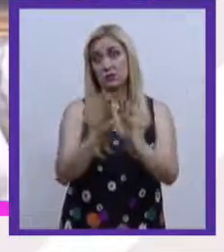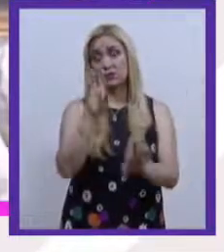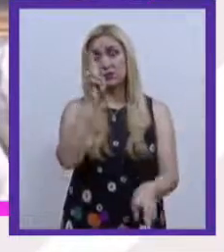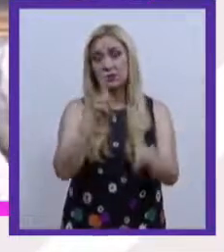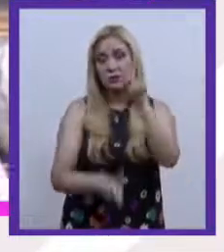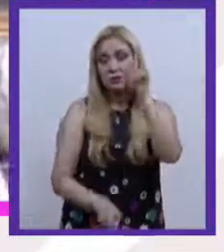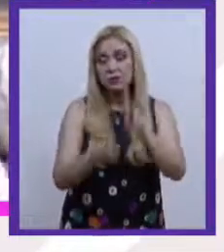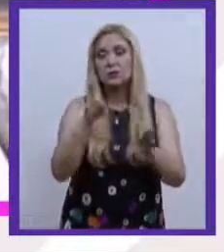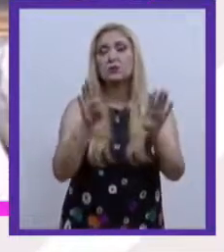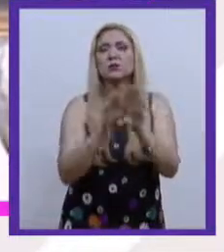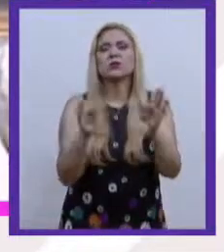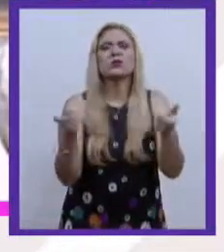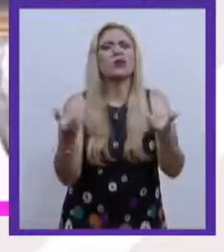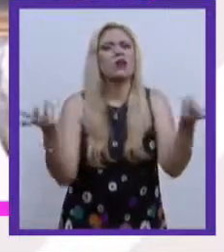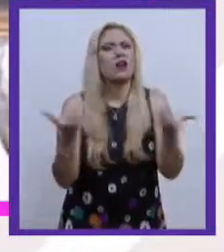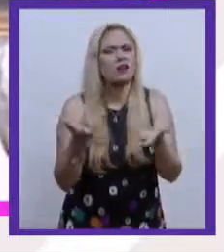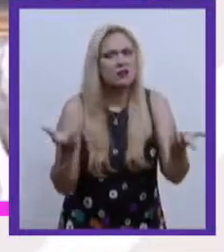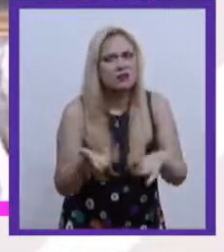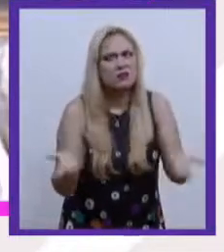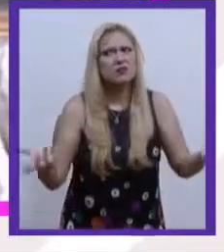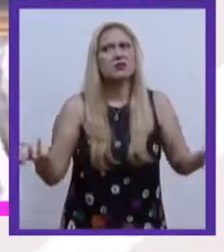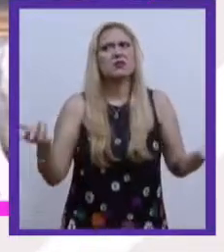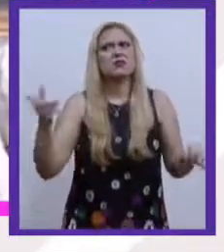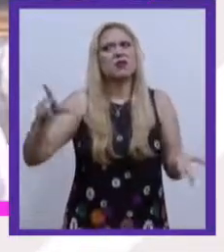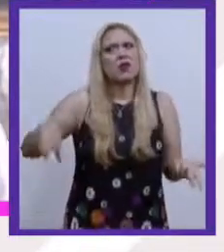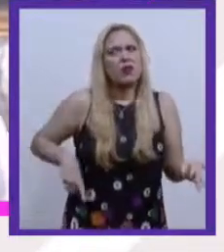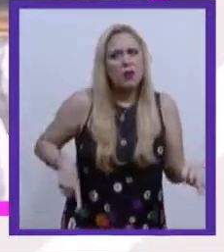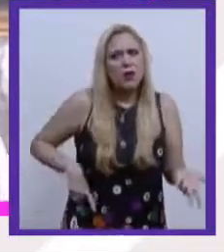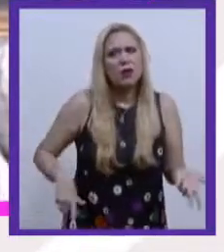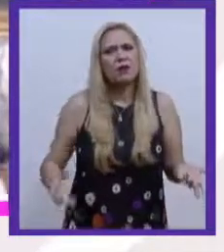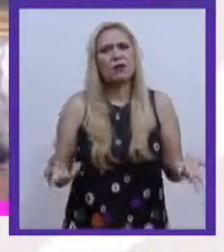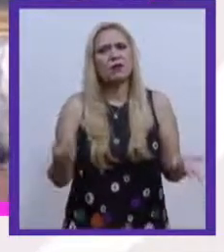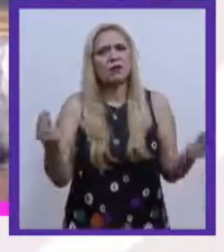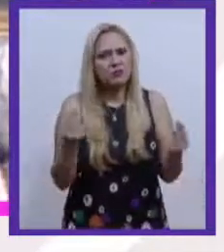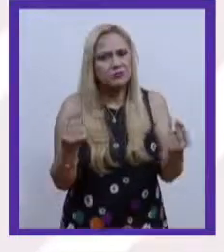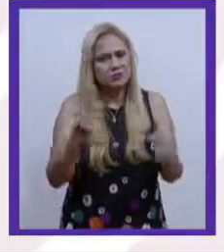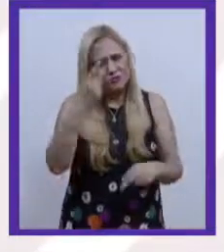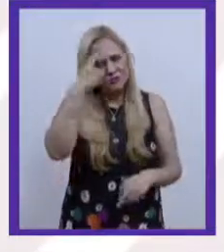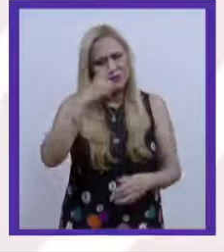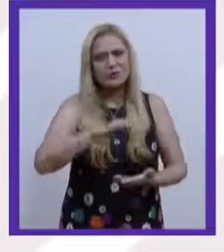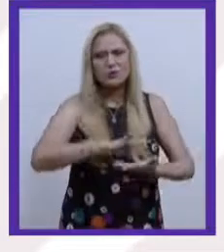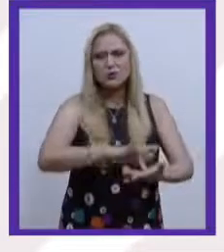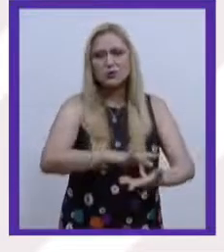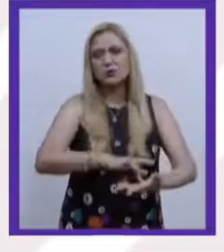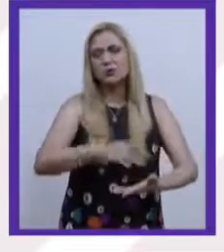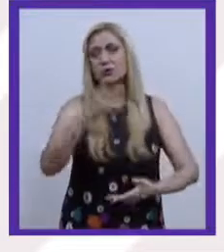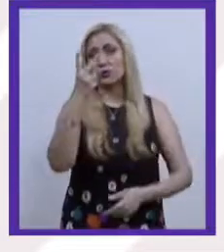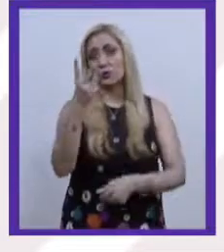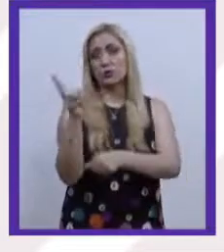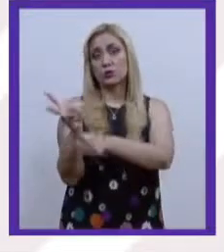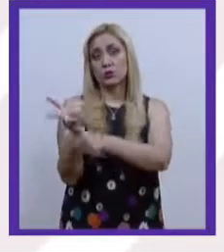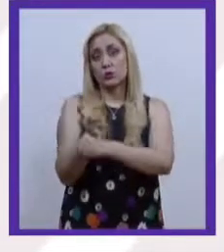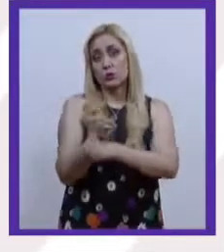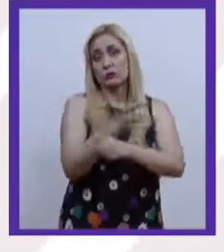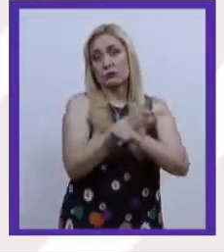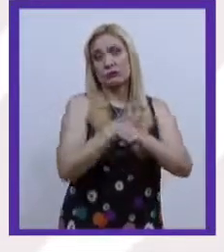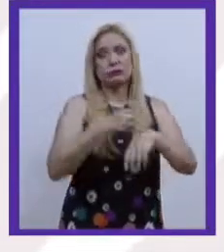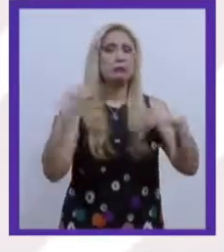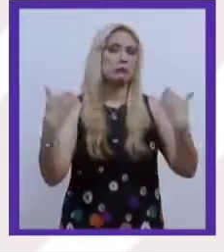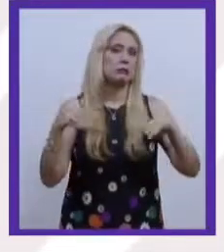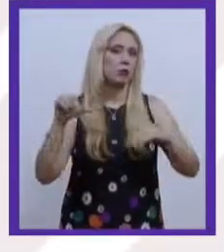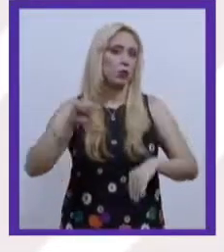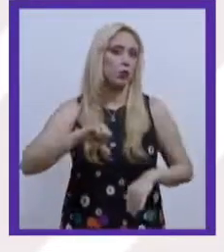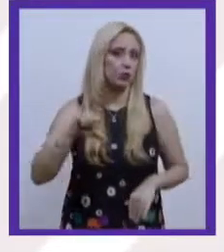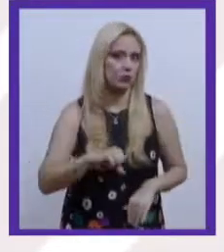hablar sobre las políticas de corresponsabilidad necesarias en nuestro país. Y pues hoy tenemos 2 invitadas de lujo en